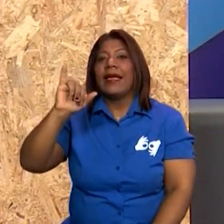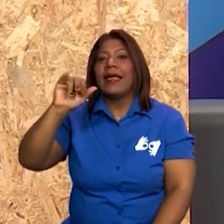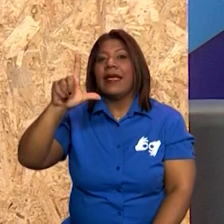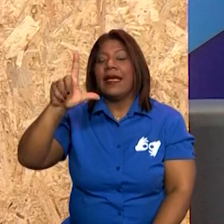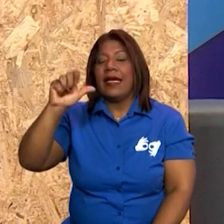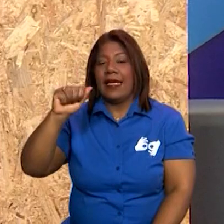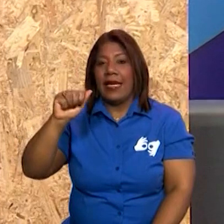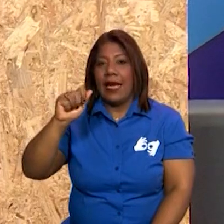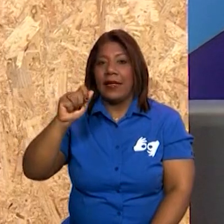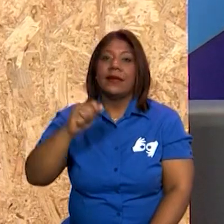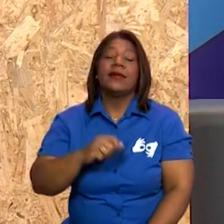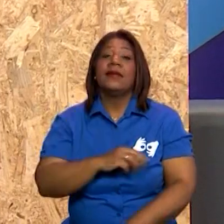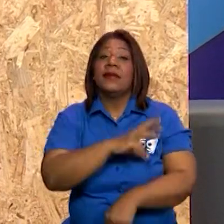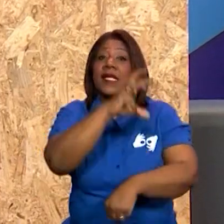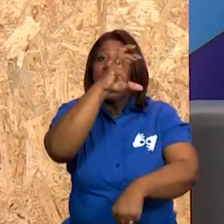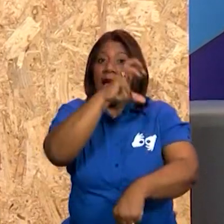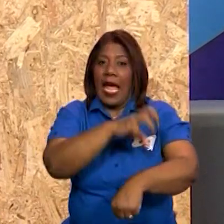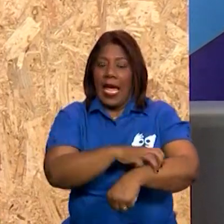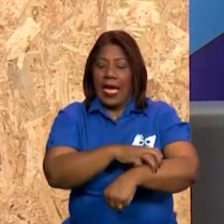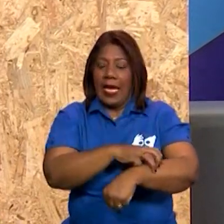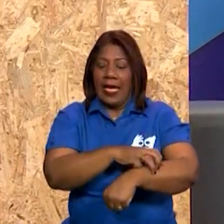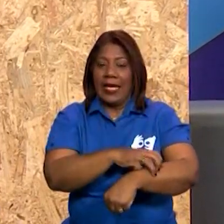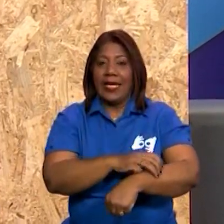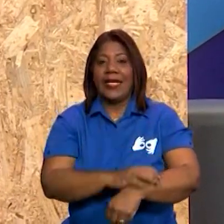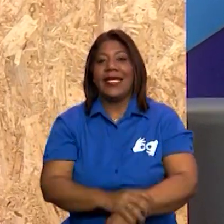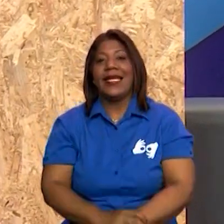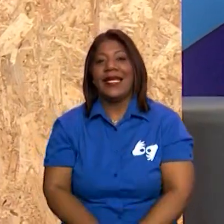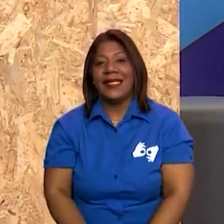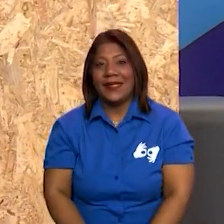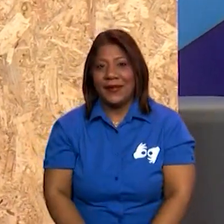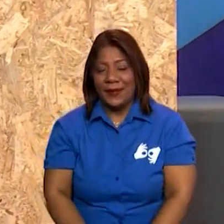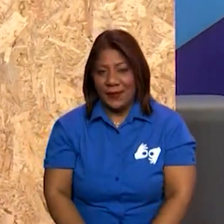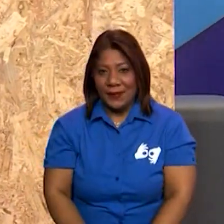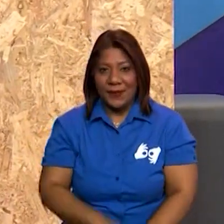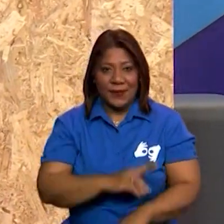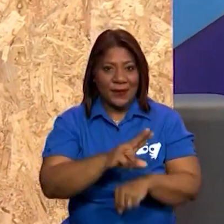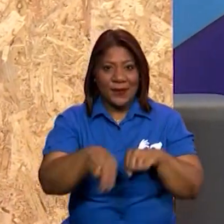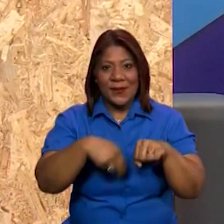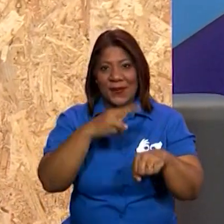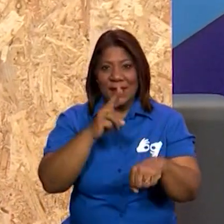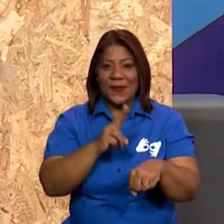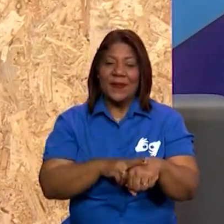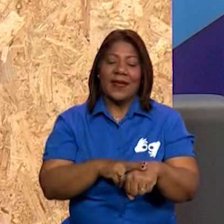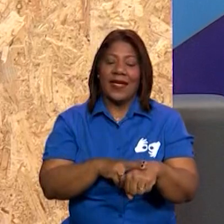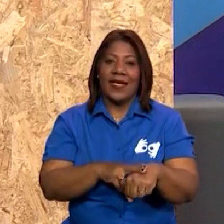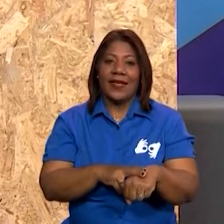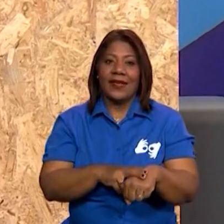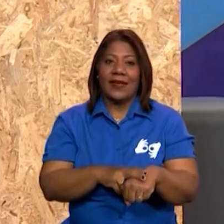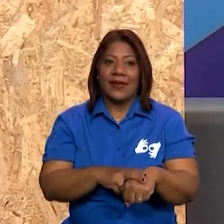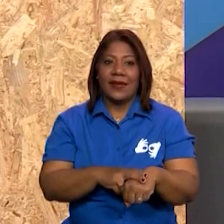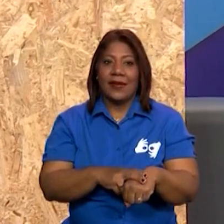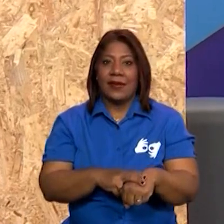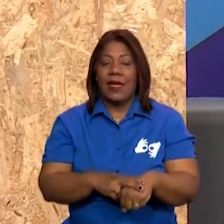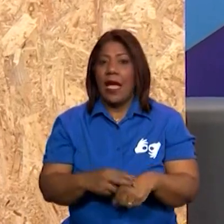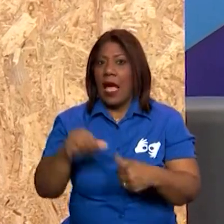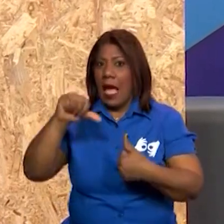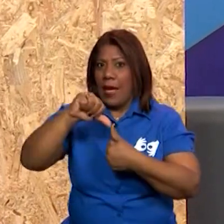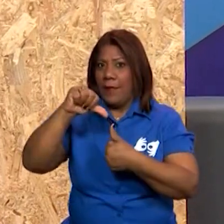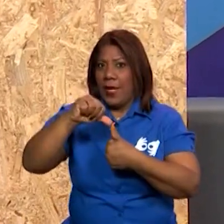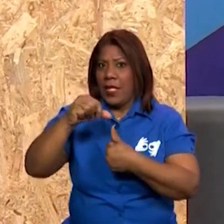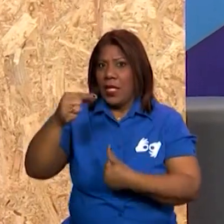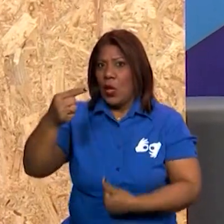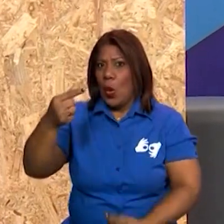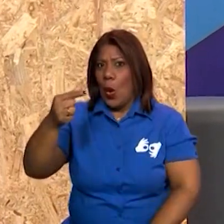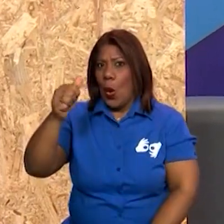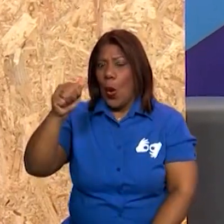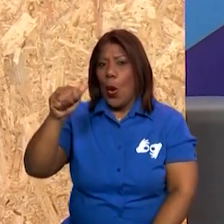es un sustantivo propio o común. Común. Muy bien, común. García. García es